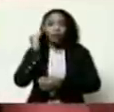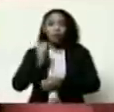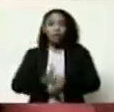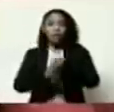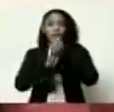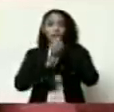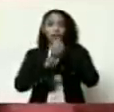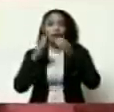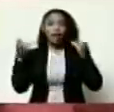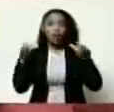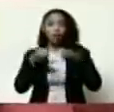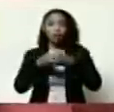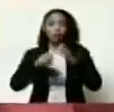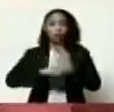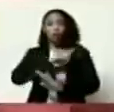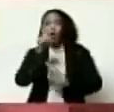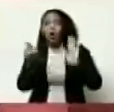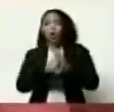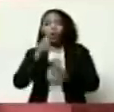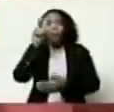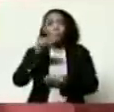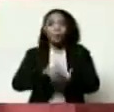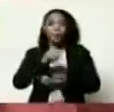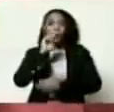al Congreso, para un total de